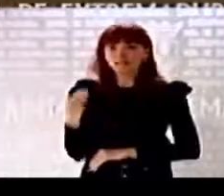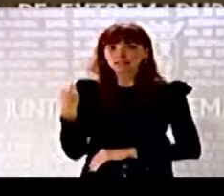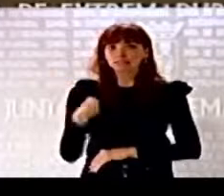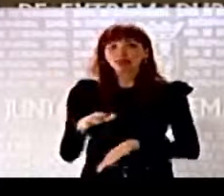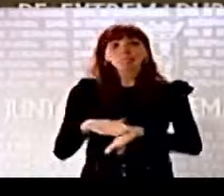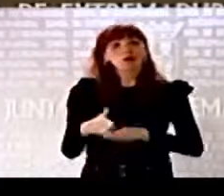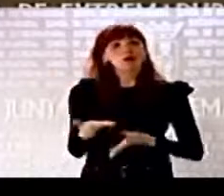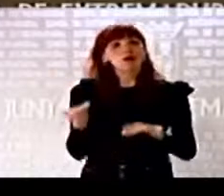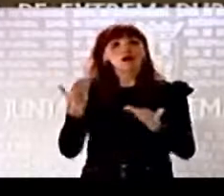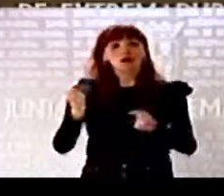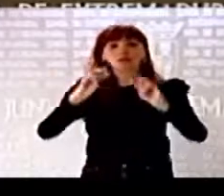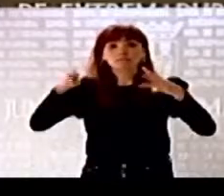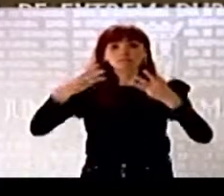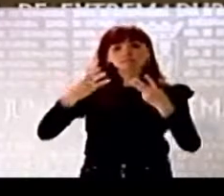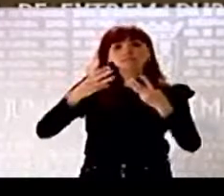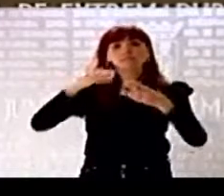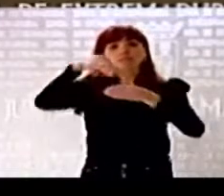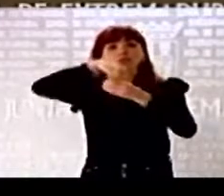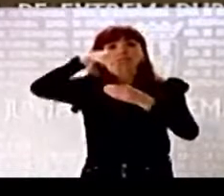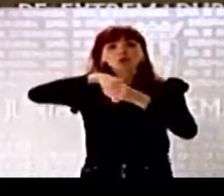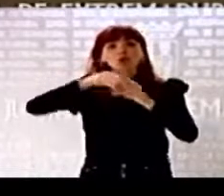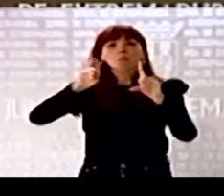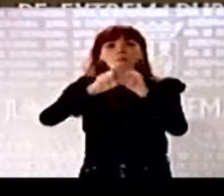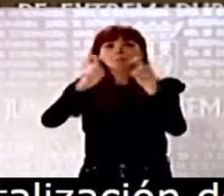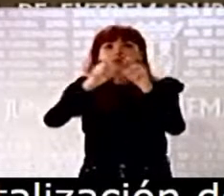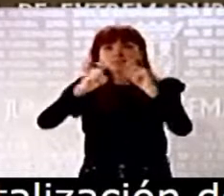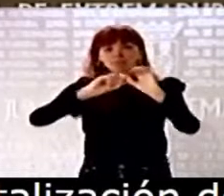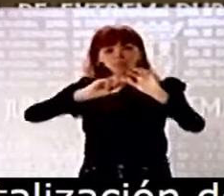digitalización de la pequeña y mediana